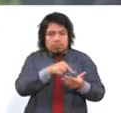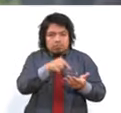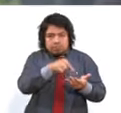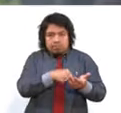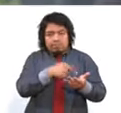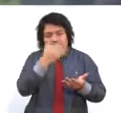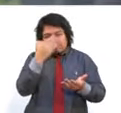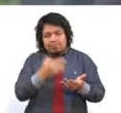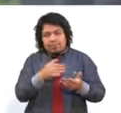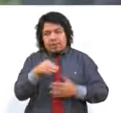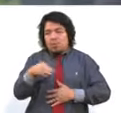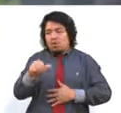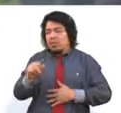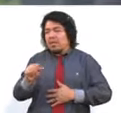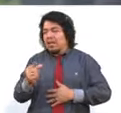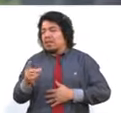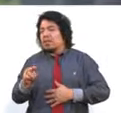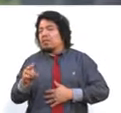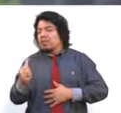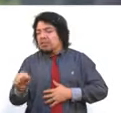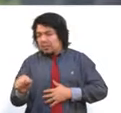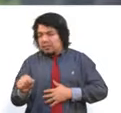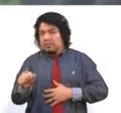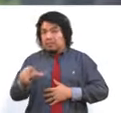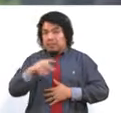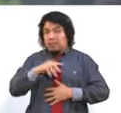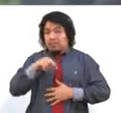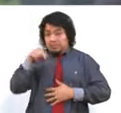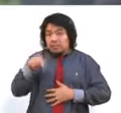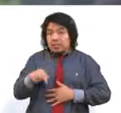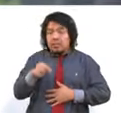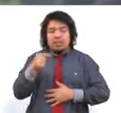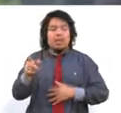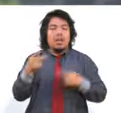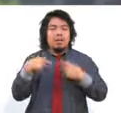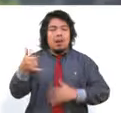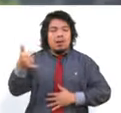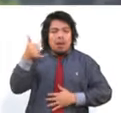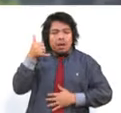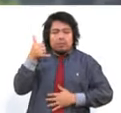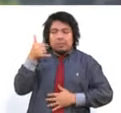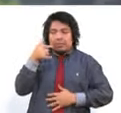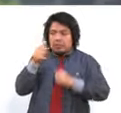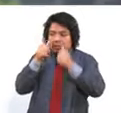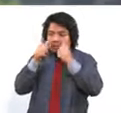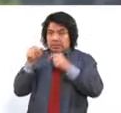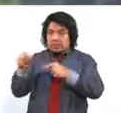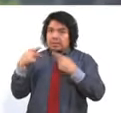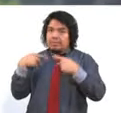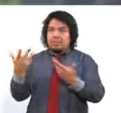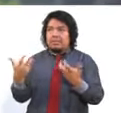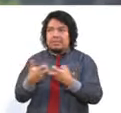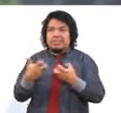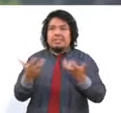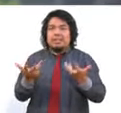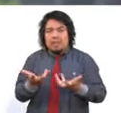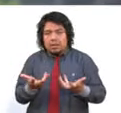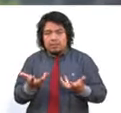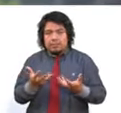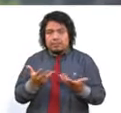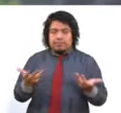conocidos como montadeudas. Compañeros de esta unidad atendieron denuncias ciudadanas que estaban verdaderamente desesperadas, mismo que dio